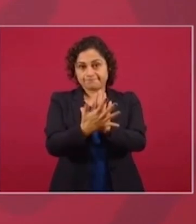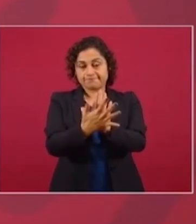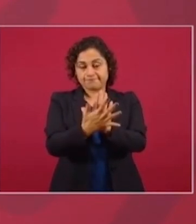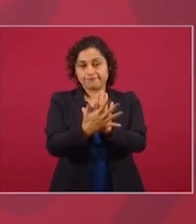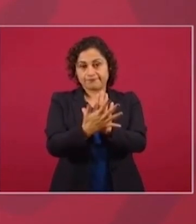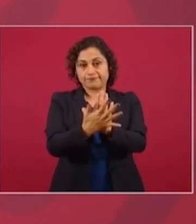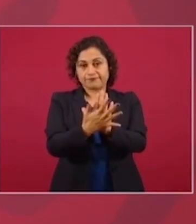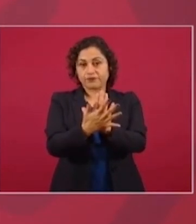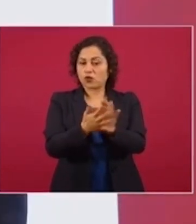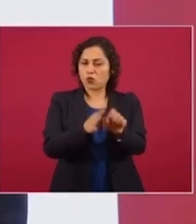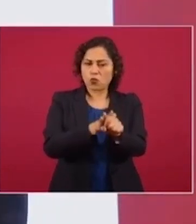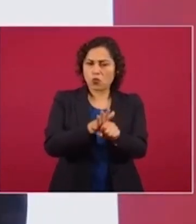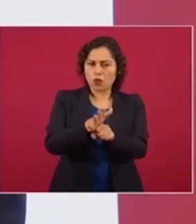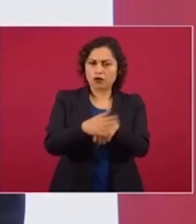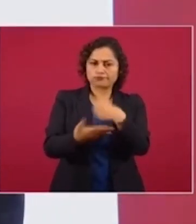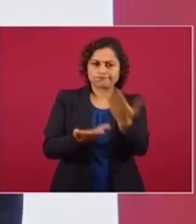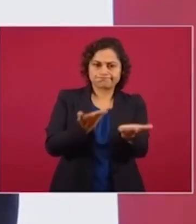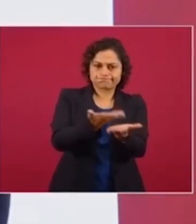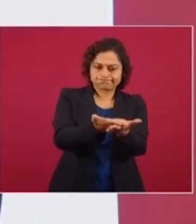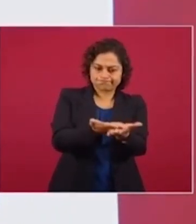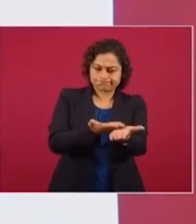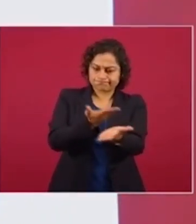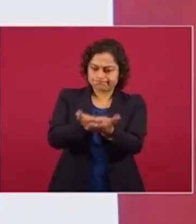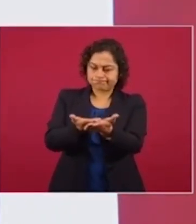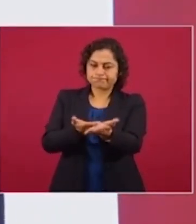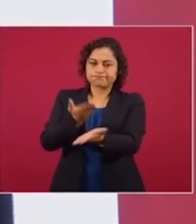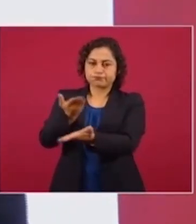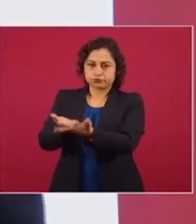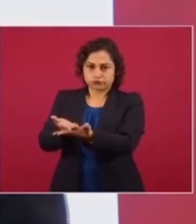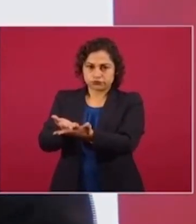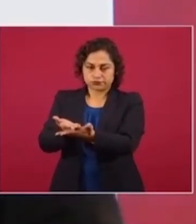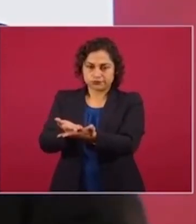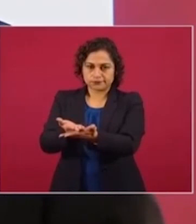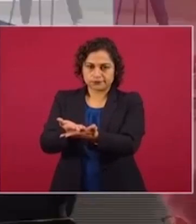propuestas para